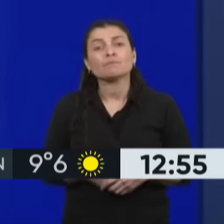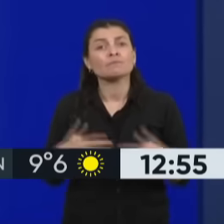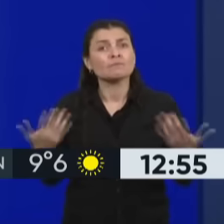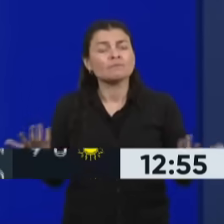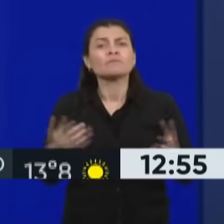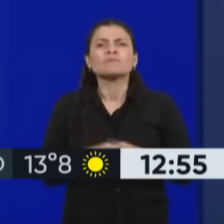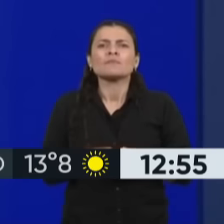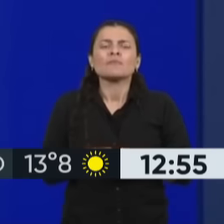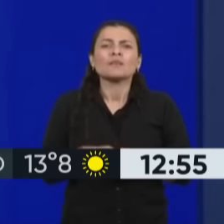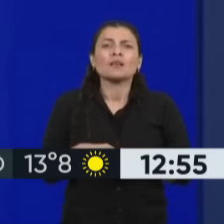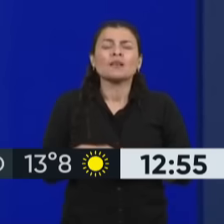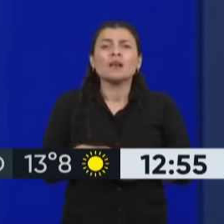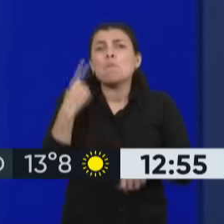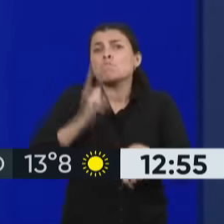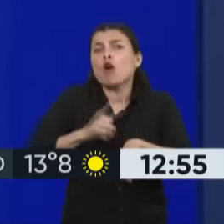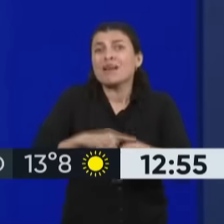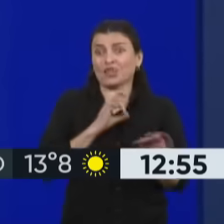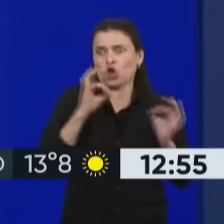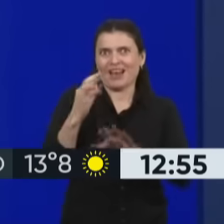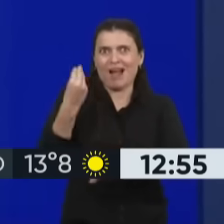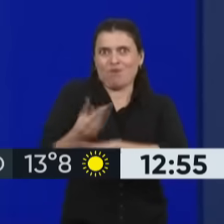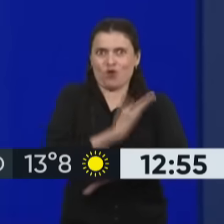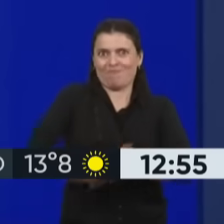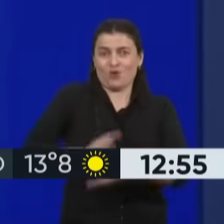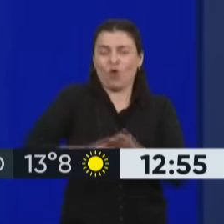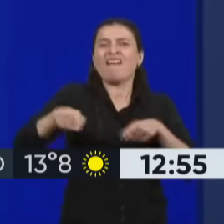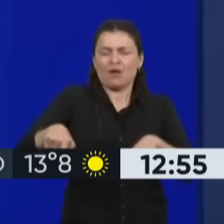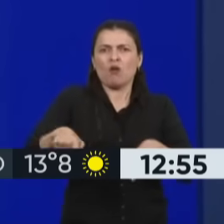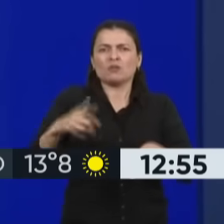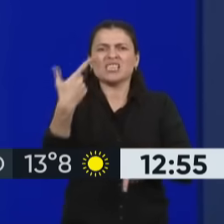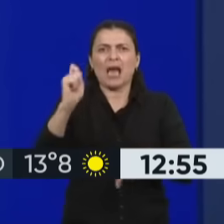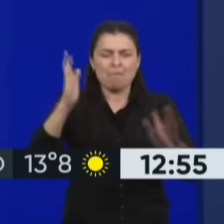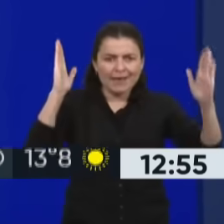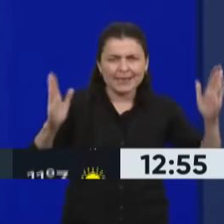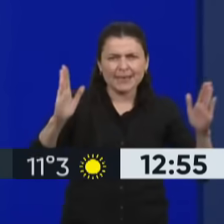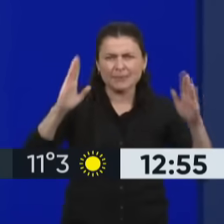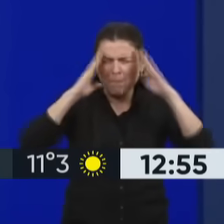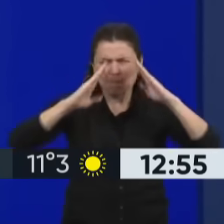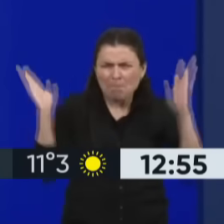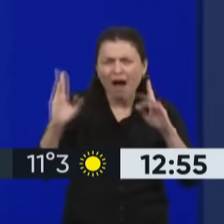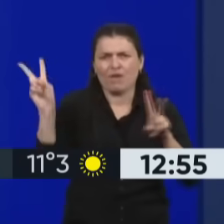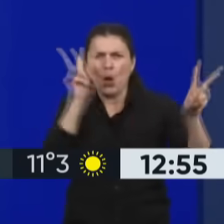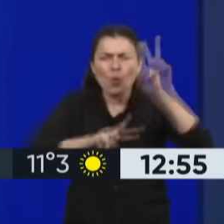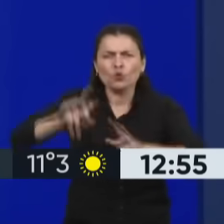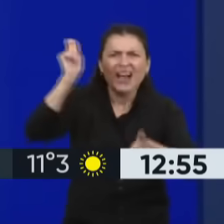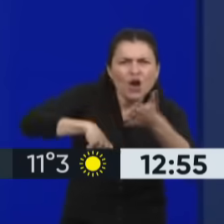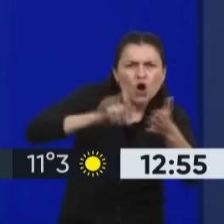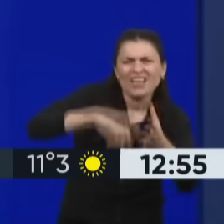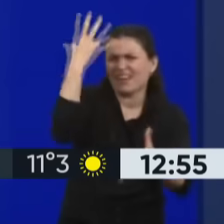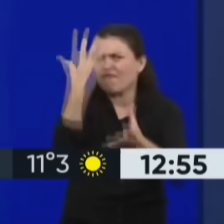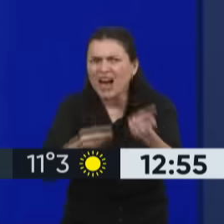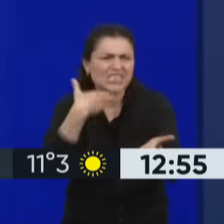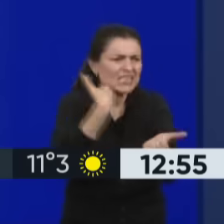se basó nuestra primera mitad de gobierno, en remover la tierra y calar profundo para hacer cambios desde la raíz, ensañar